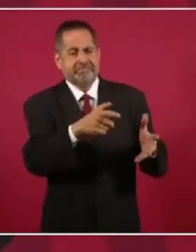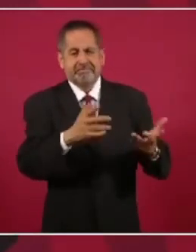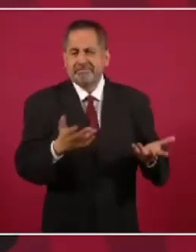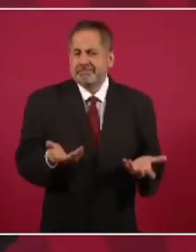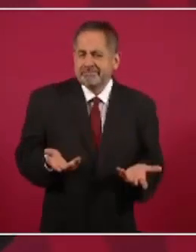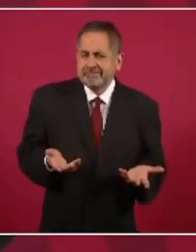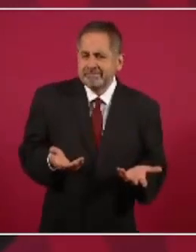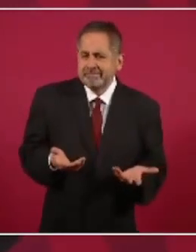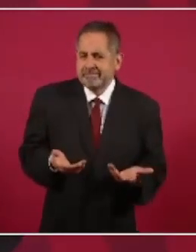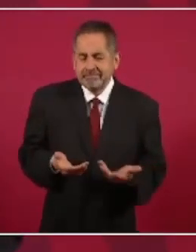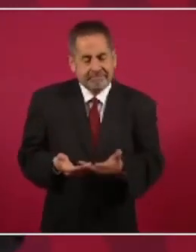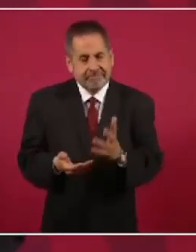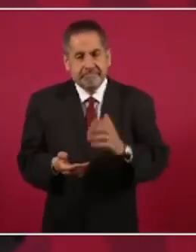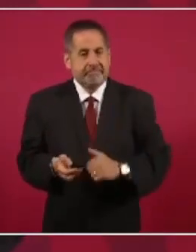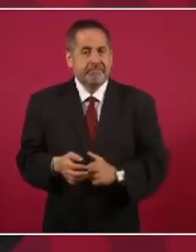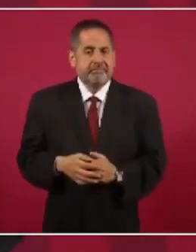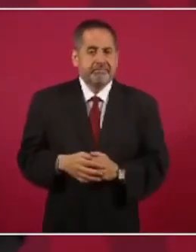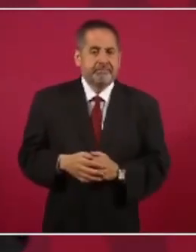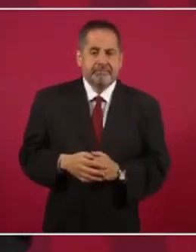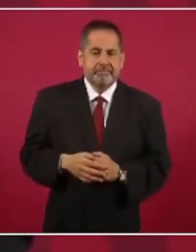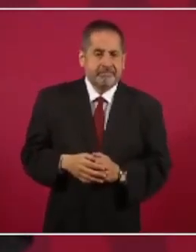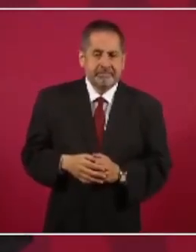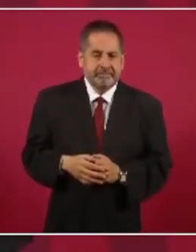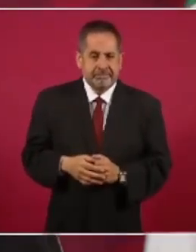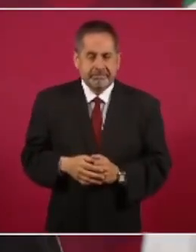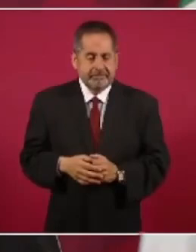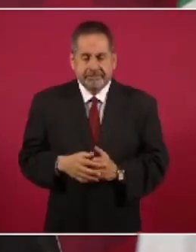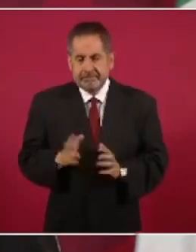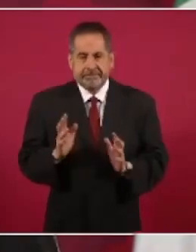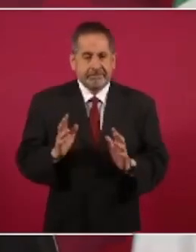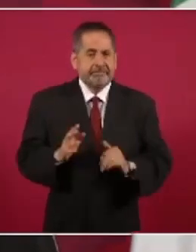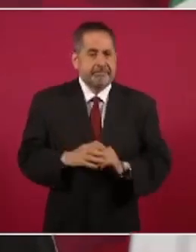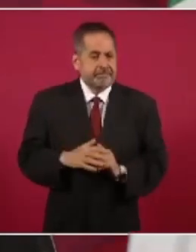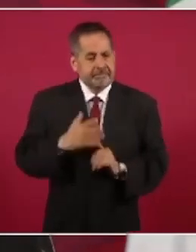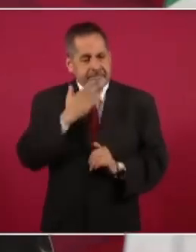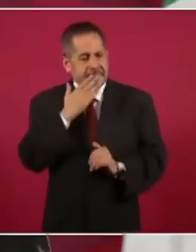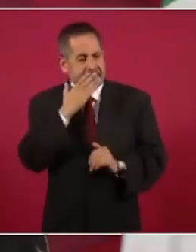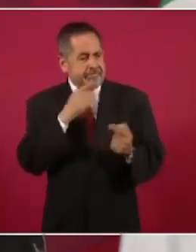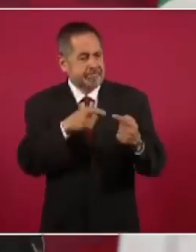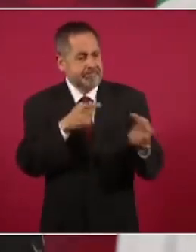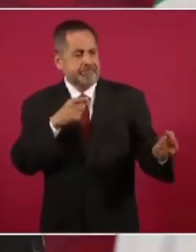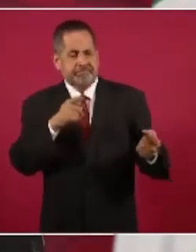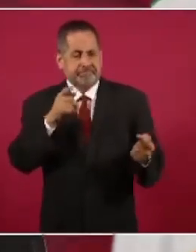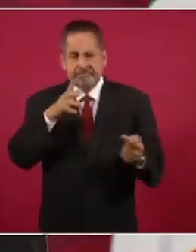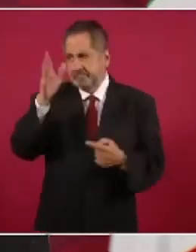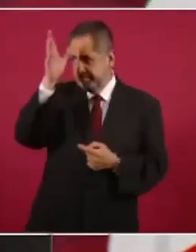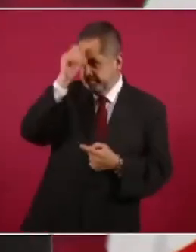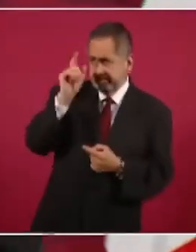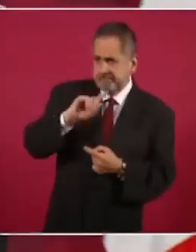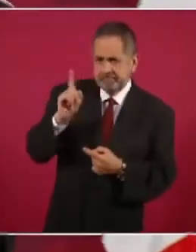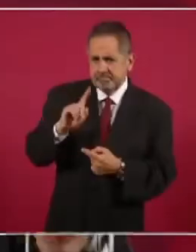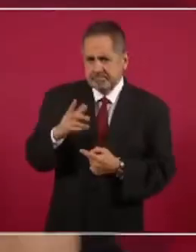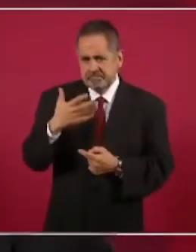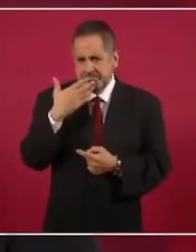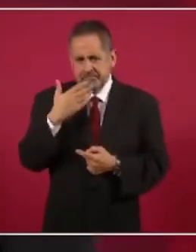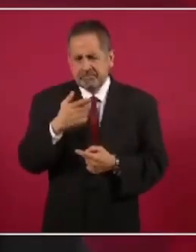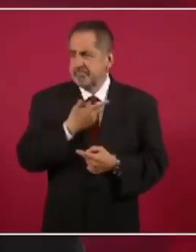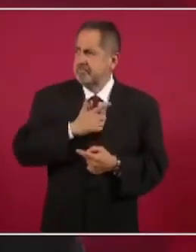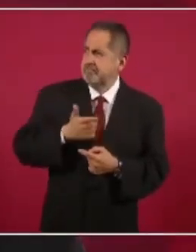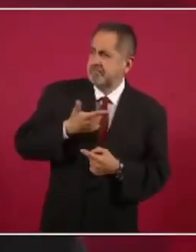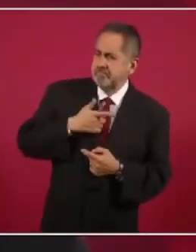Entonces, está bien, están inconformes, no les gusta